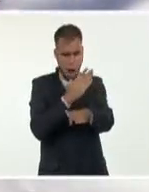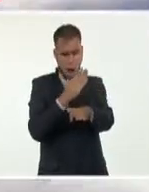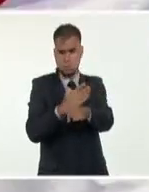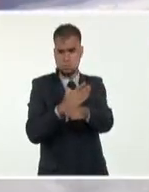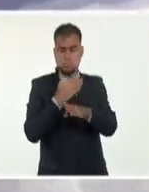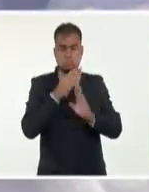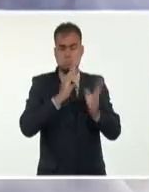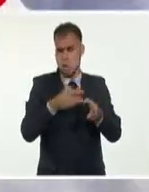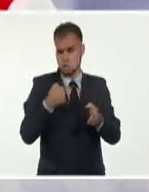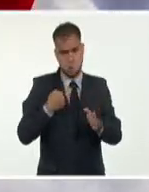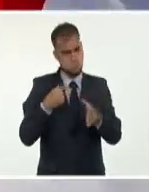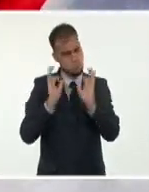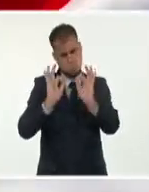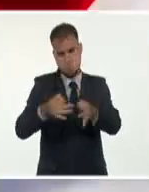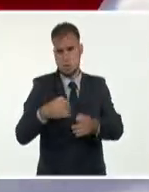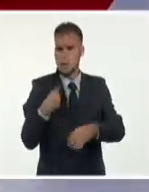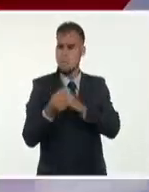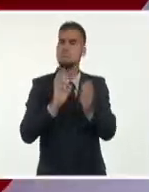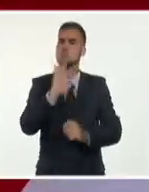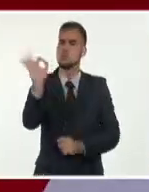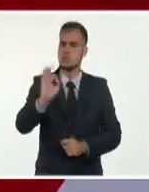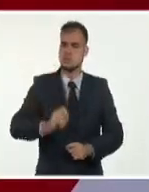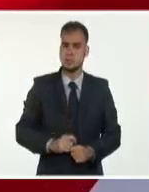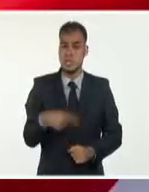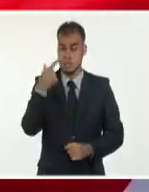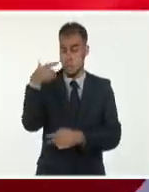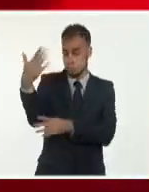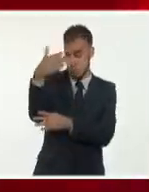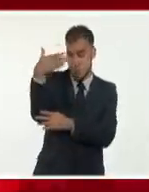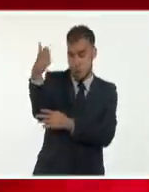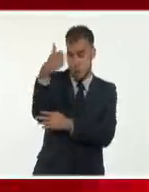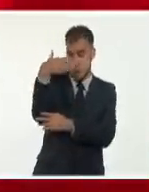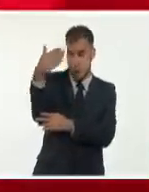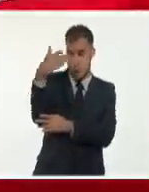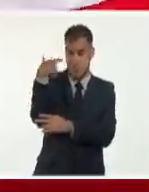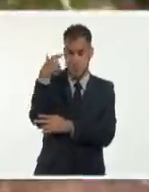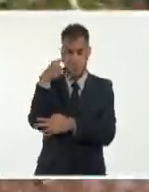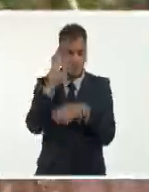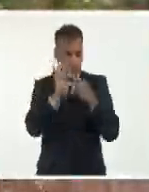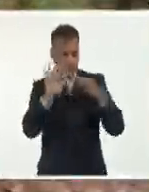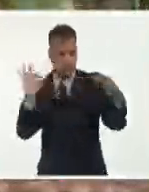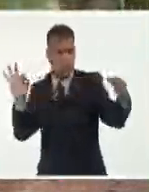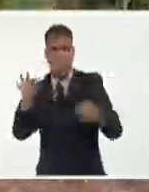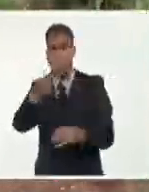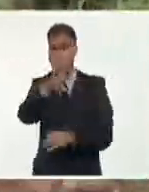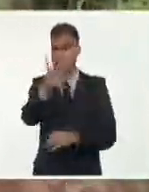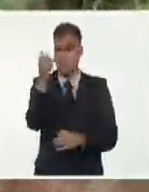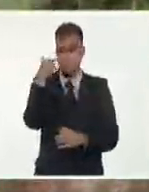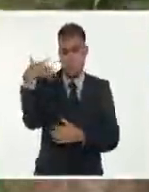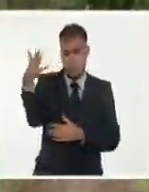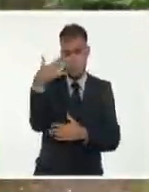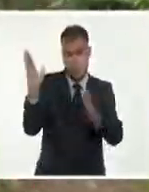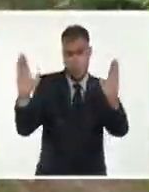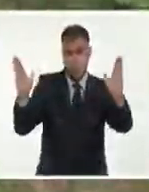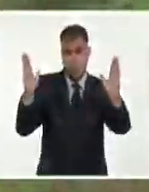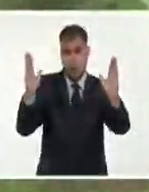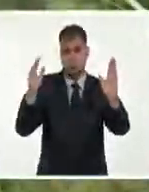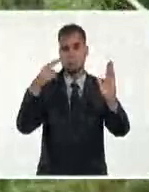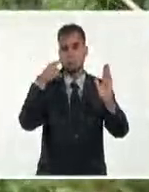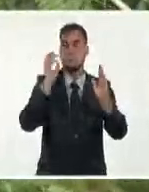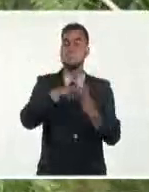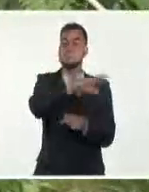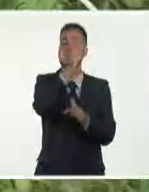este viernes la insignia tricolor cubana de 46 metros de largo y 23 de ancho subió a las montañas que rodean